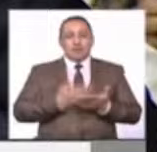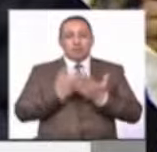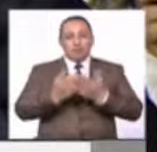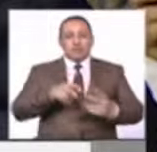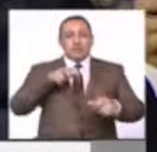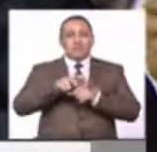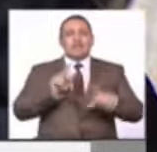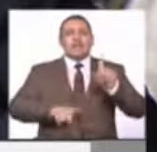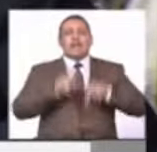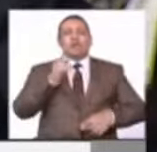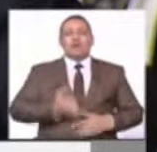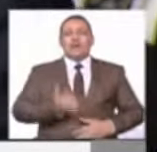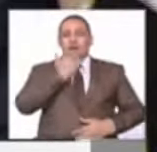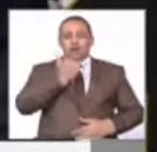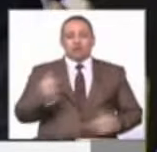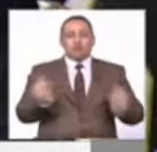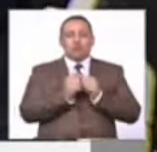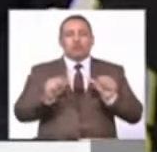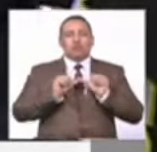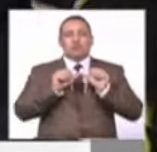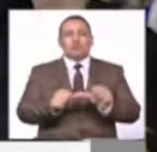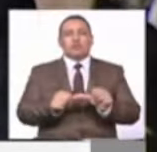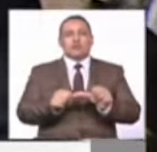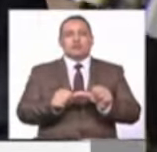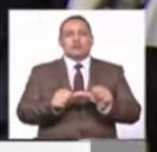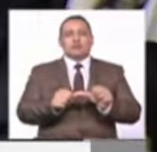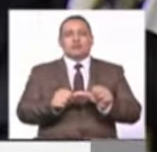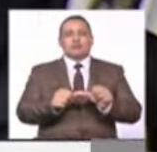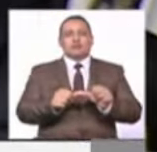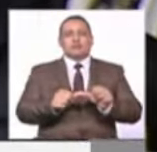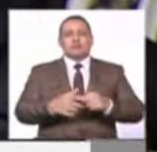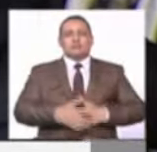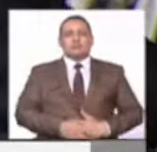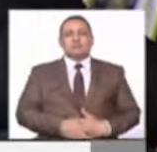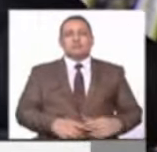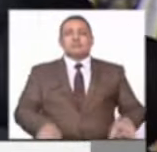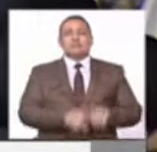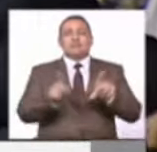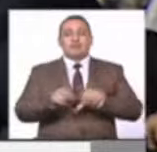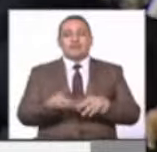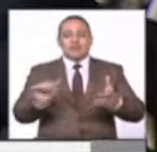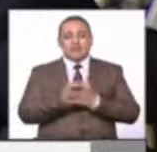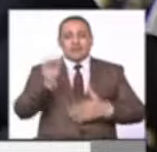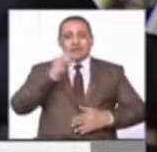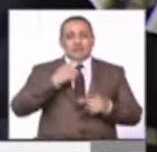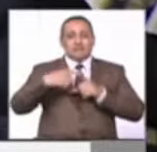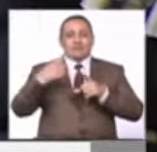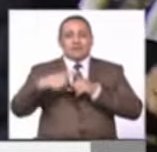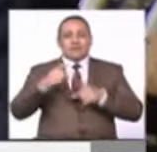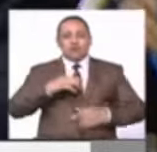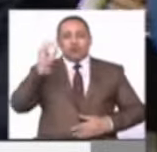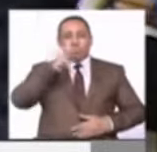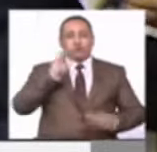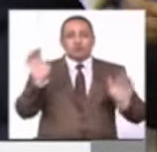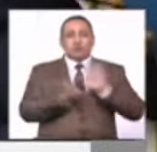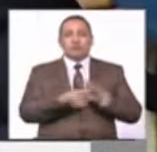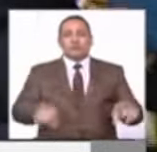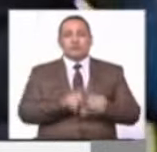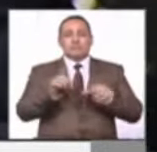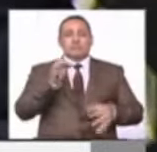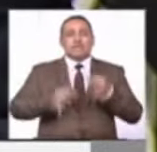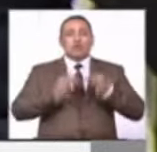algún defecto en su permanencia y el tercer punto es que en este